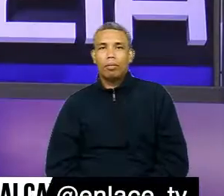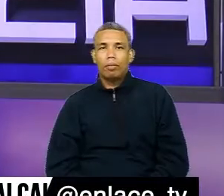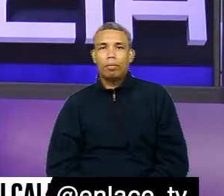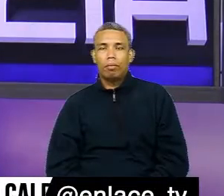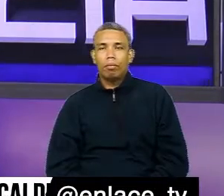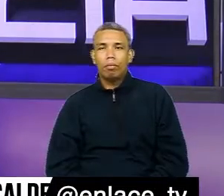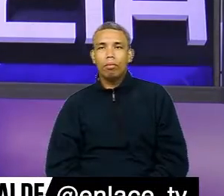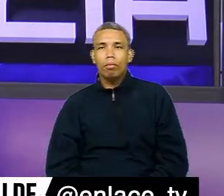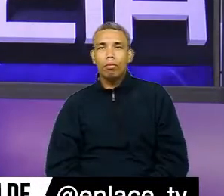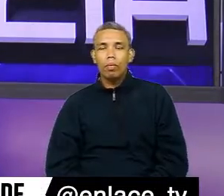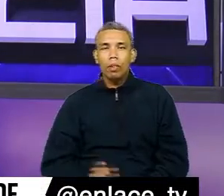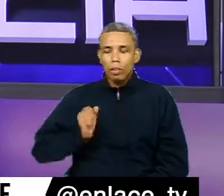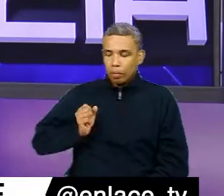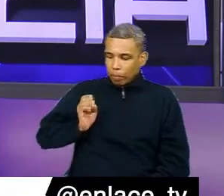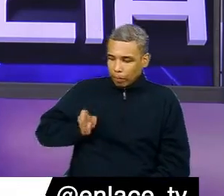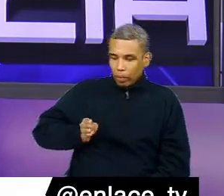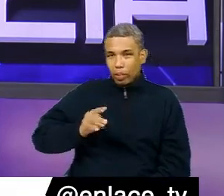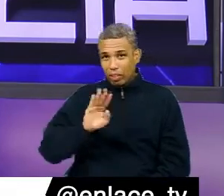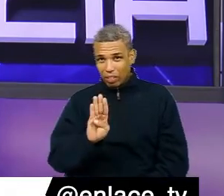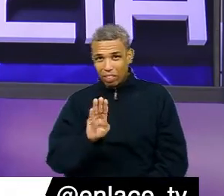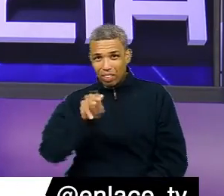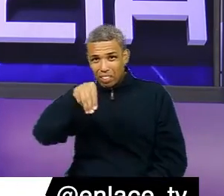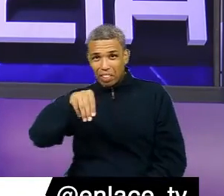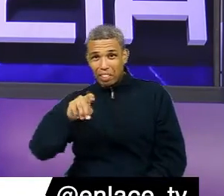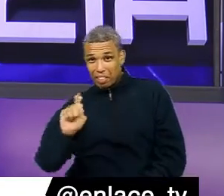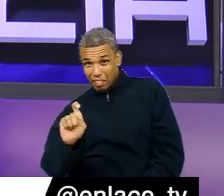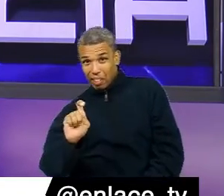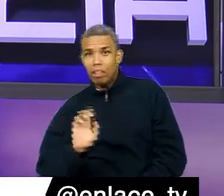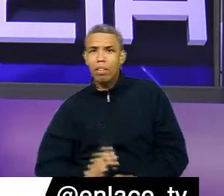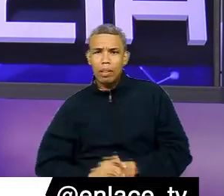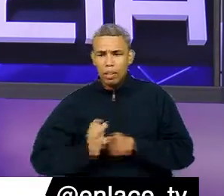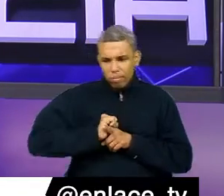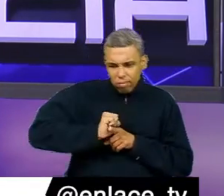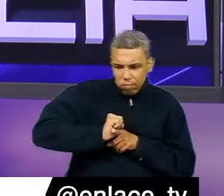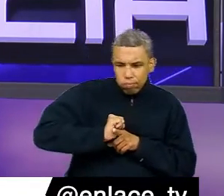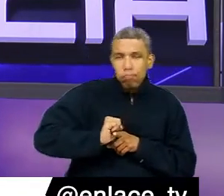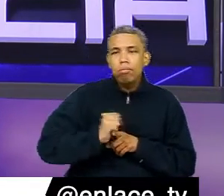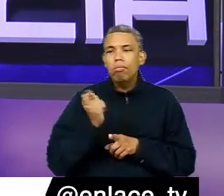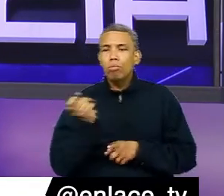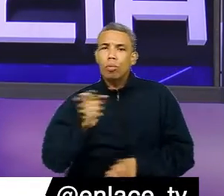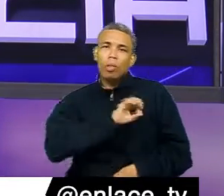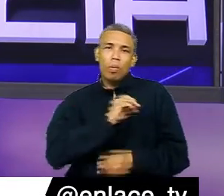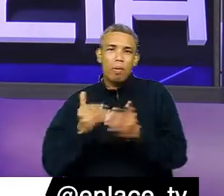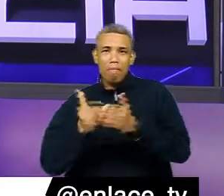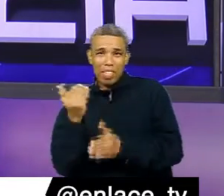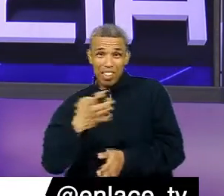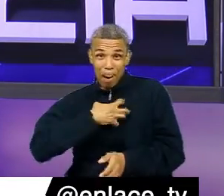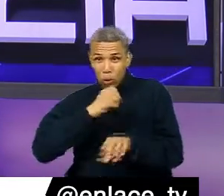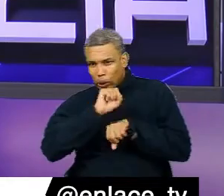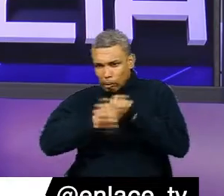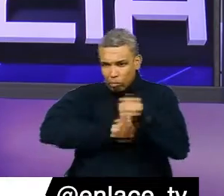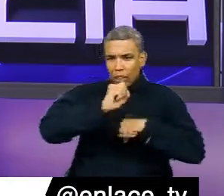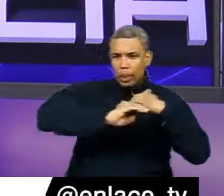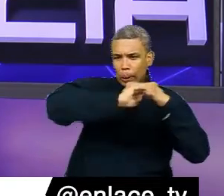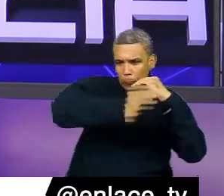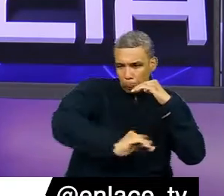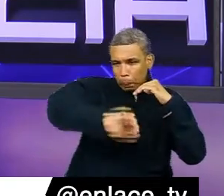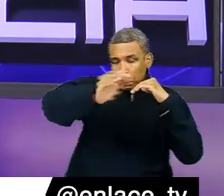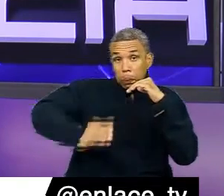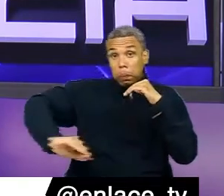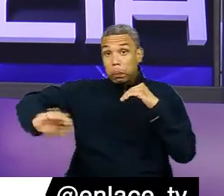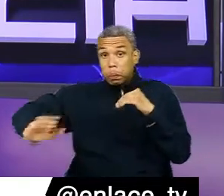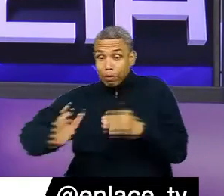Y el Club Caciques de BMX se prepara para válida municipal este sábado 15 de octubre. Se espera la participación de 7 clubes de la ciudad